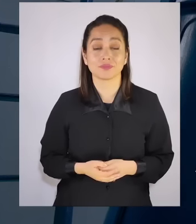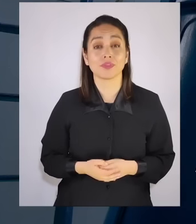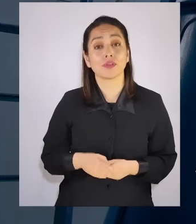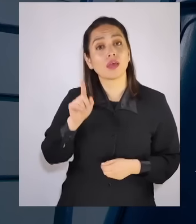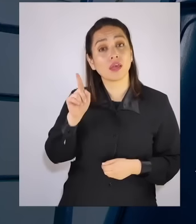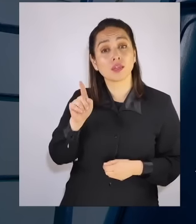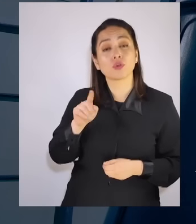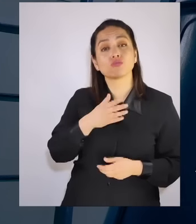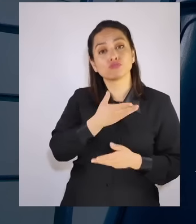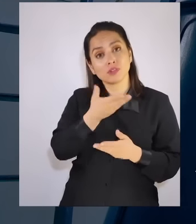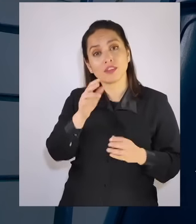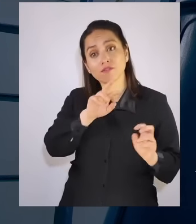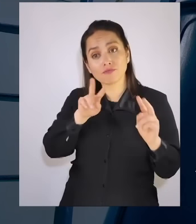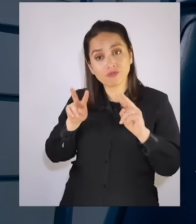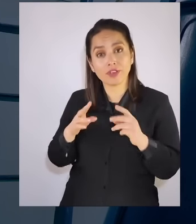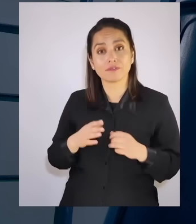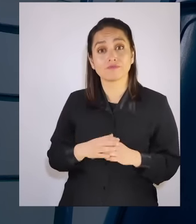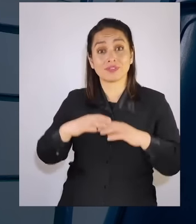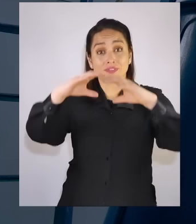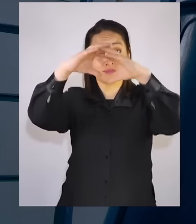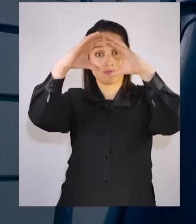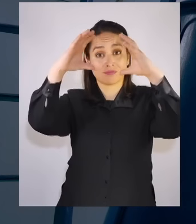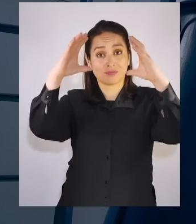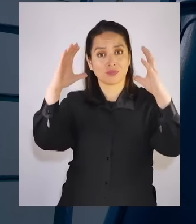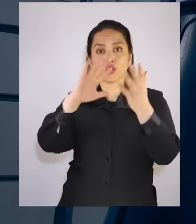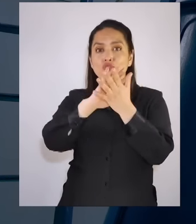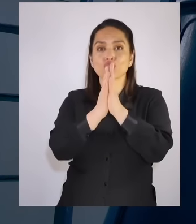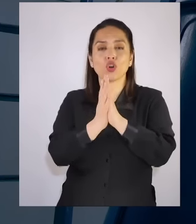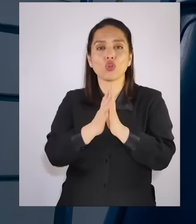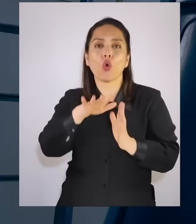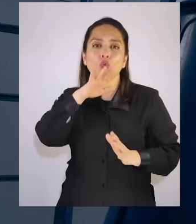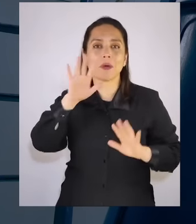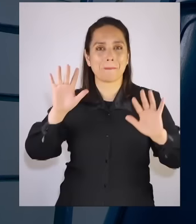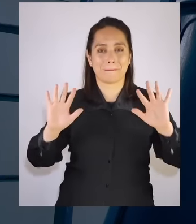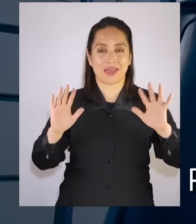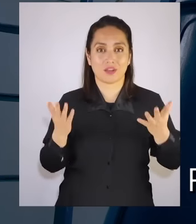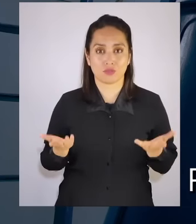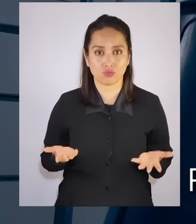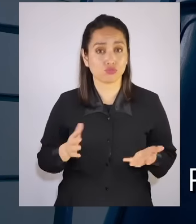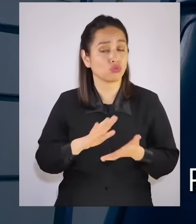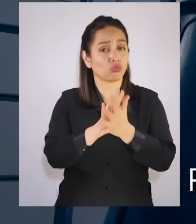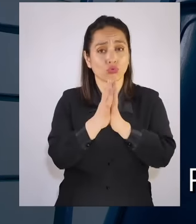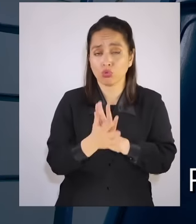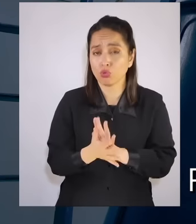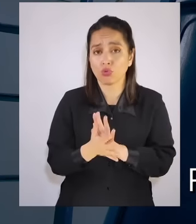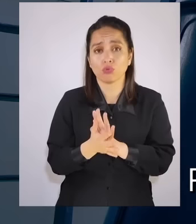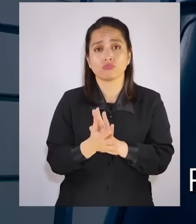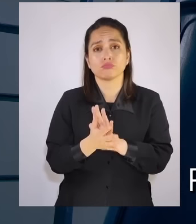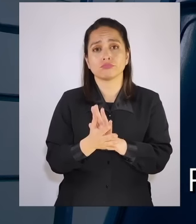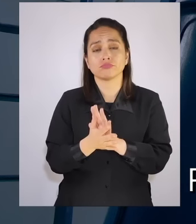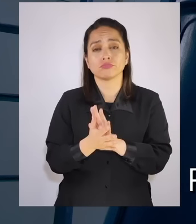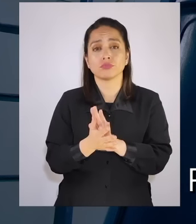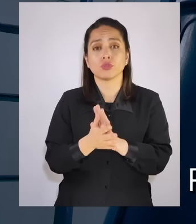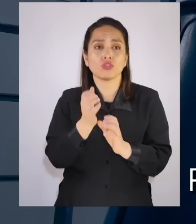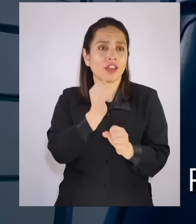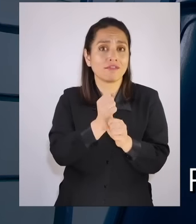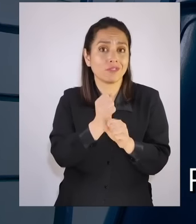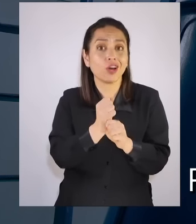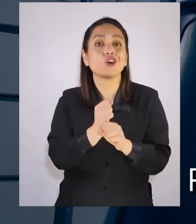Aquí, como pueden apreciar, en la cúpula todo tiene que ser manual, hay que trabajar durante la